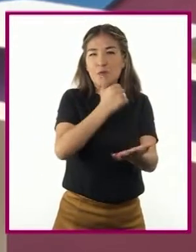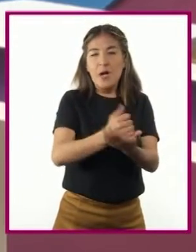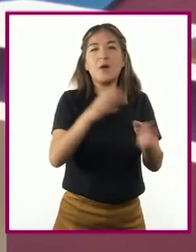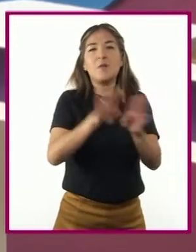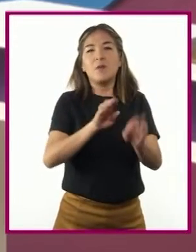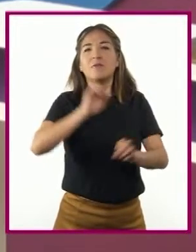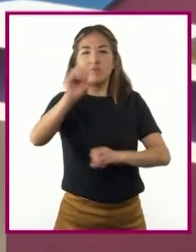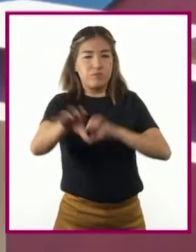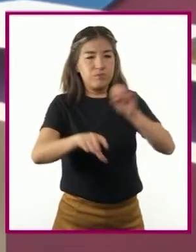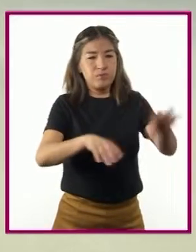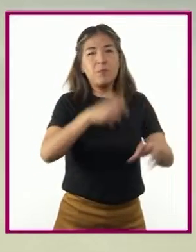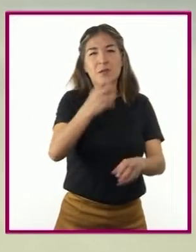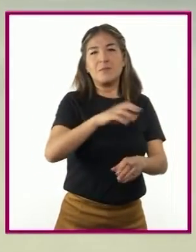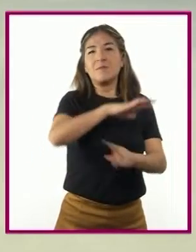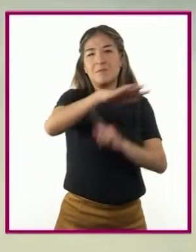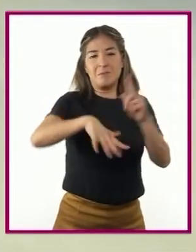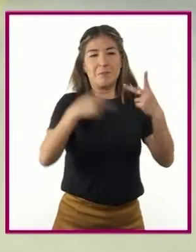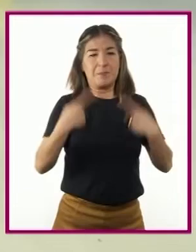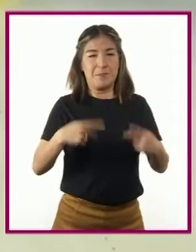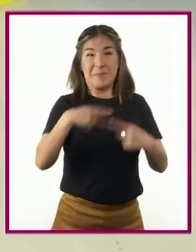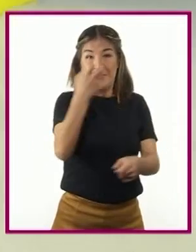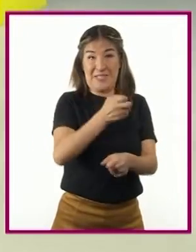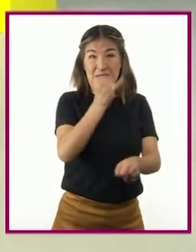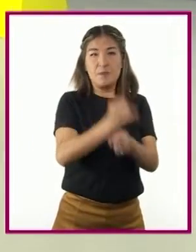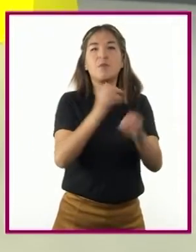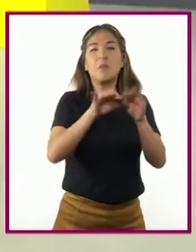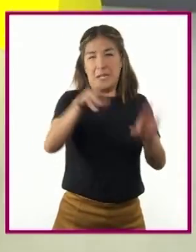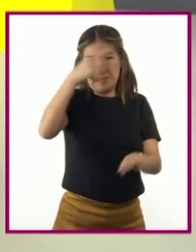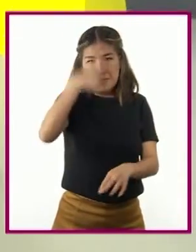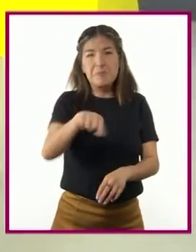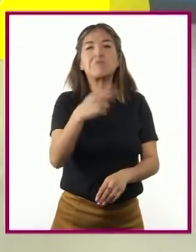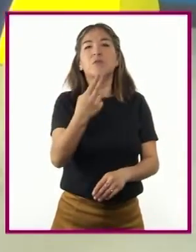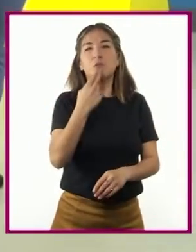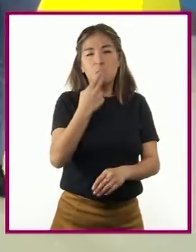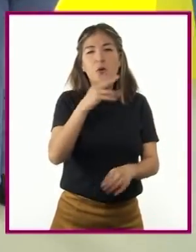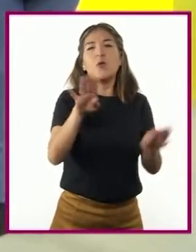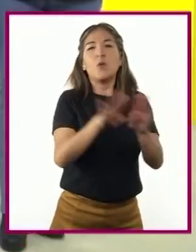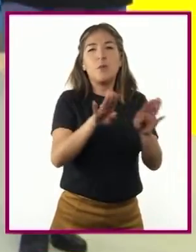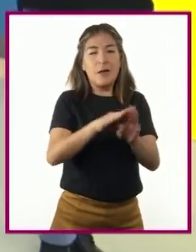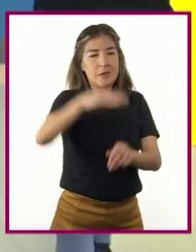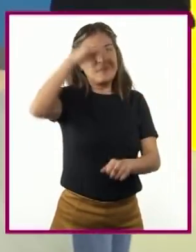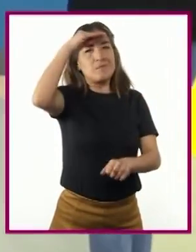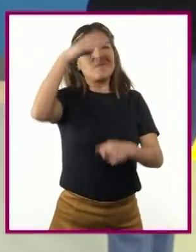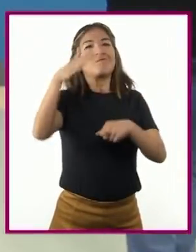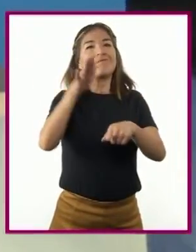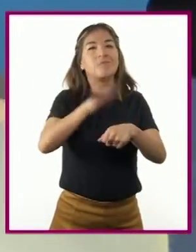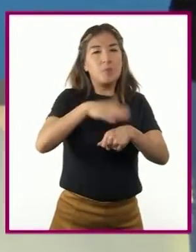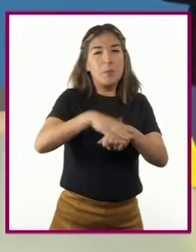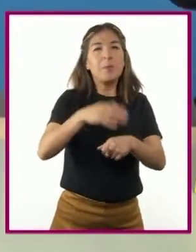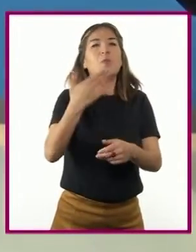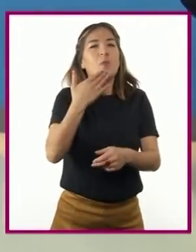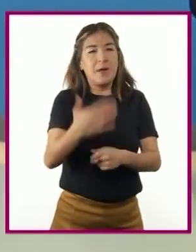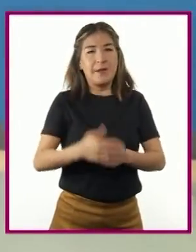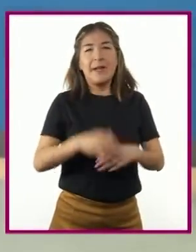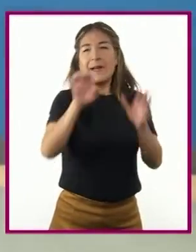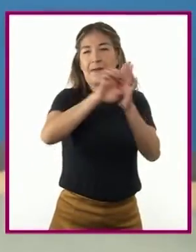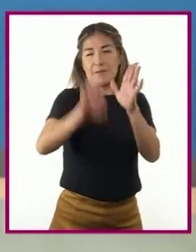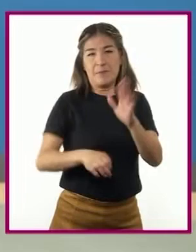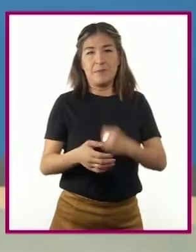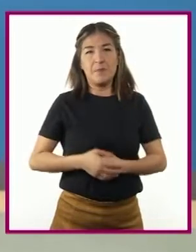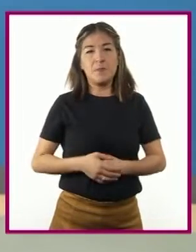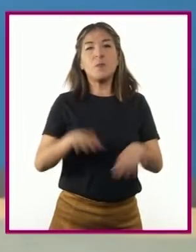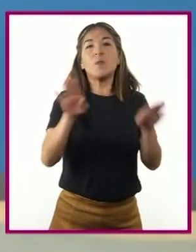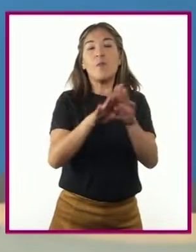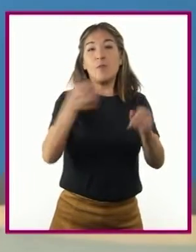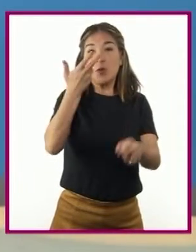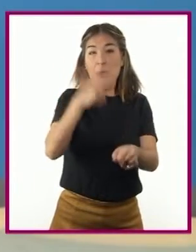de la población. Esta información también es útil para tomar medidas preventivas. Por ejemplo, en el sector salud,